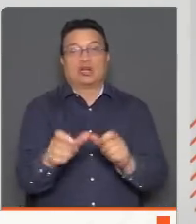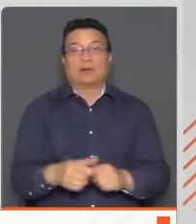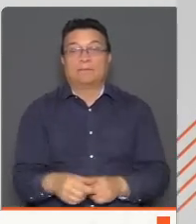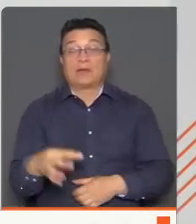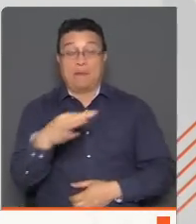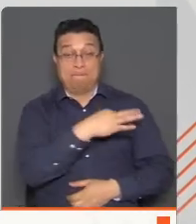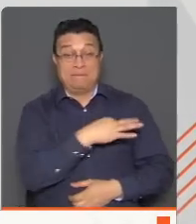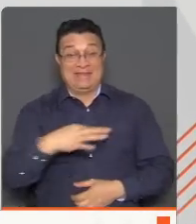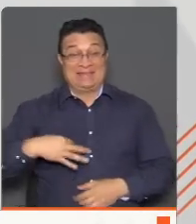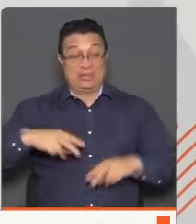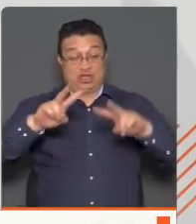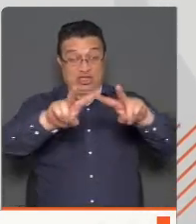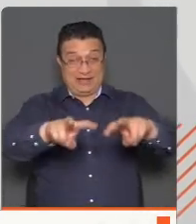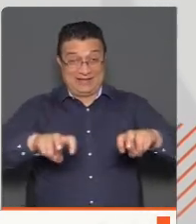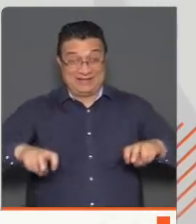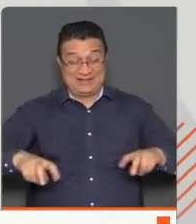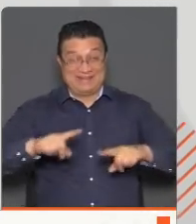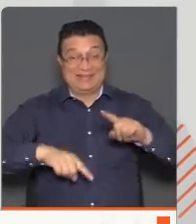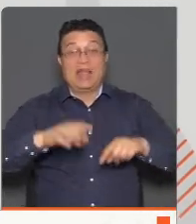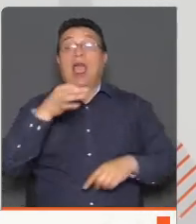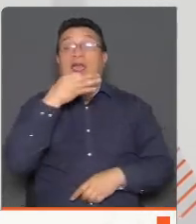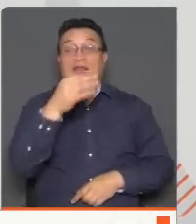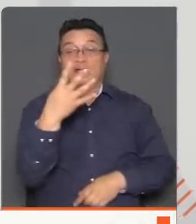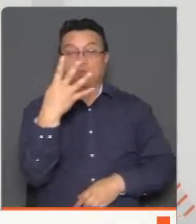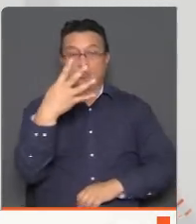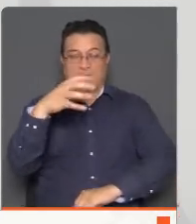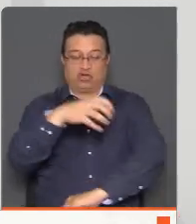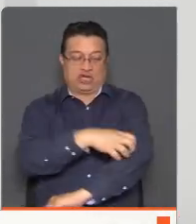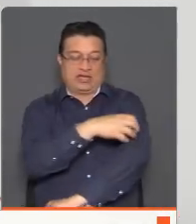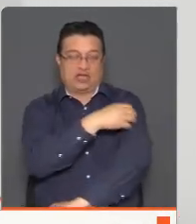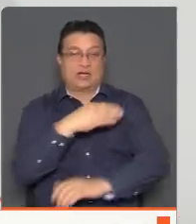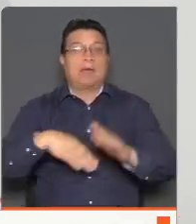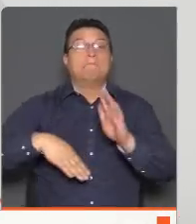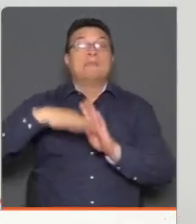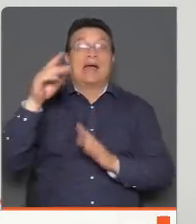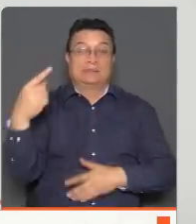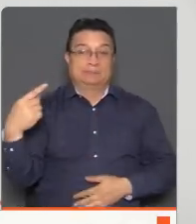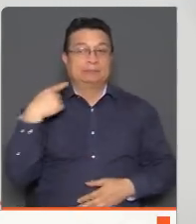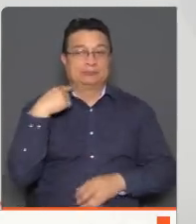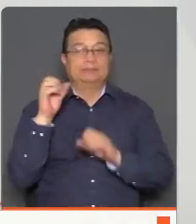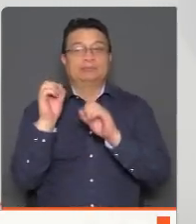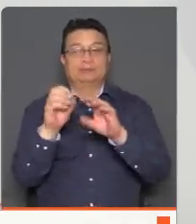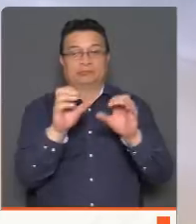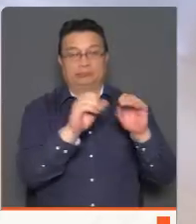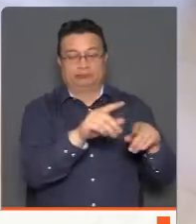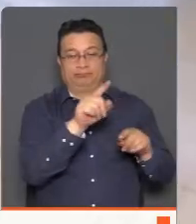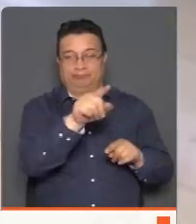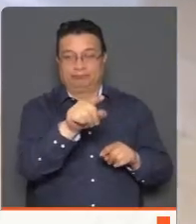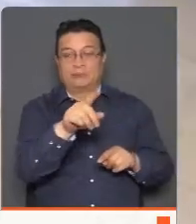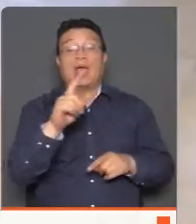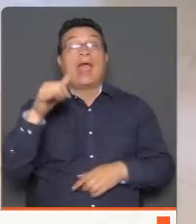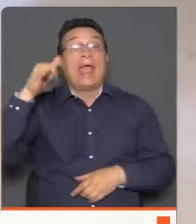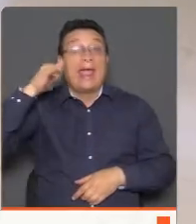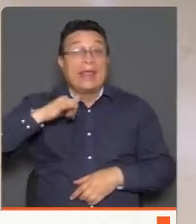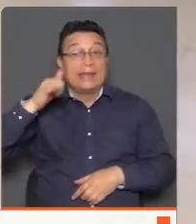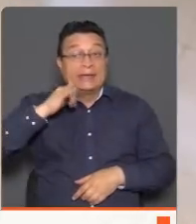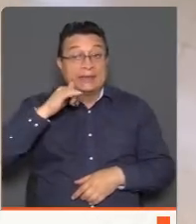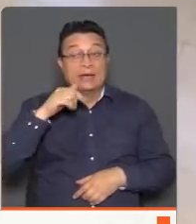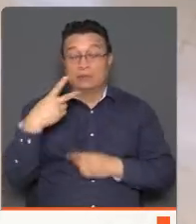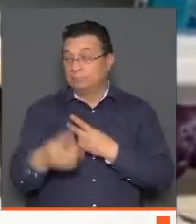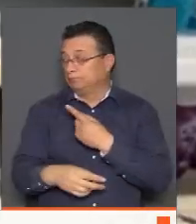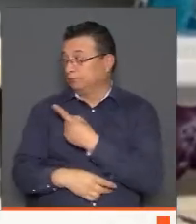Ministerio de Agricultura, serían al menos 4 regiones las más afectadas en la distribución. Sin embargo, en Iquique, este es el panorama